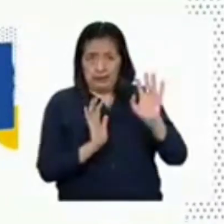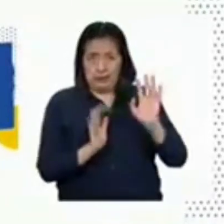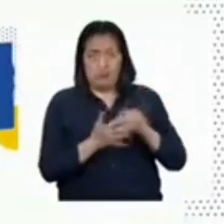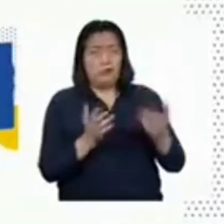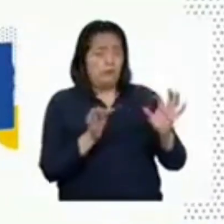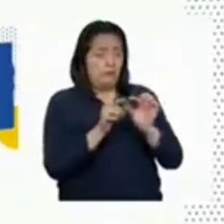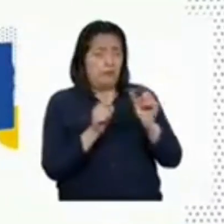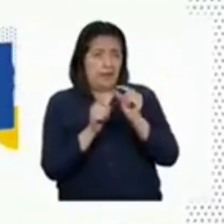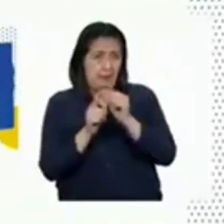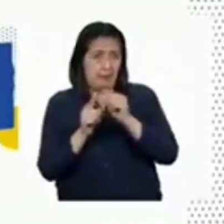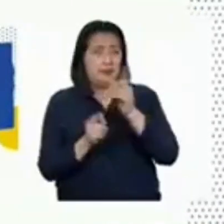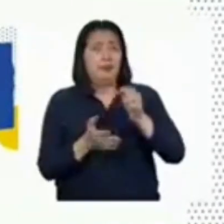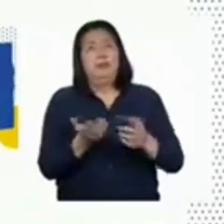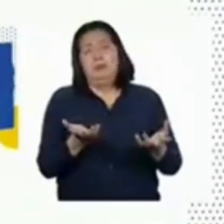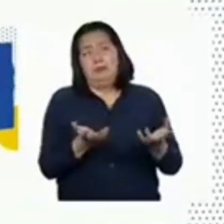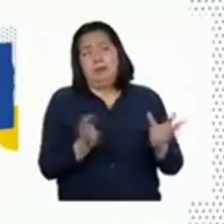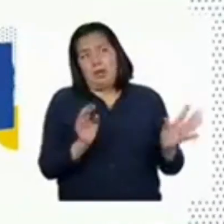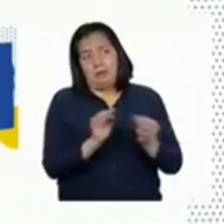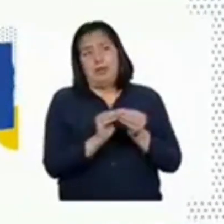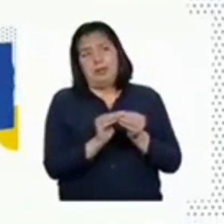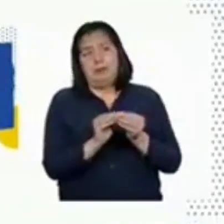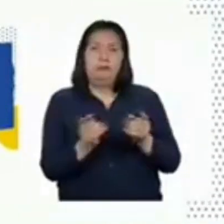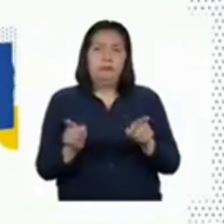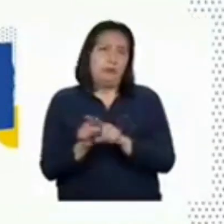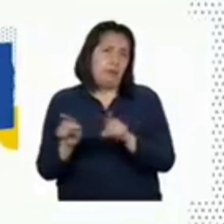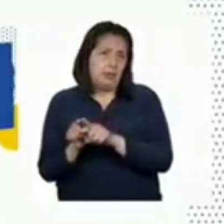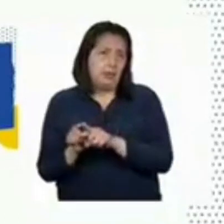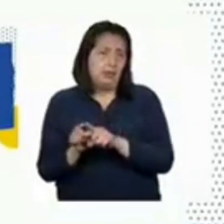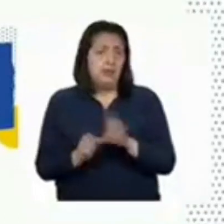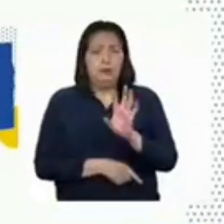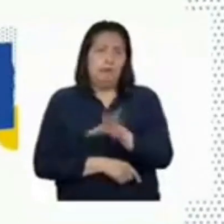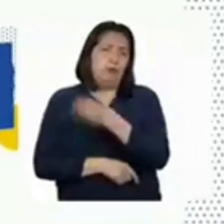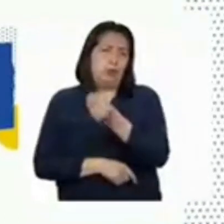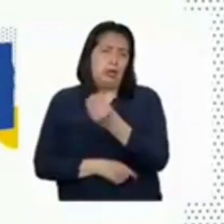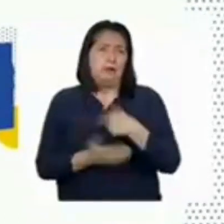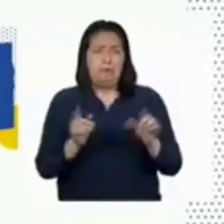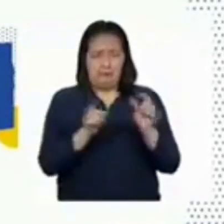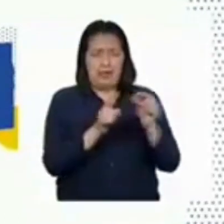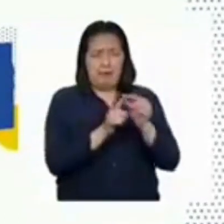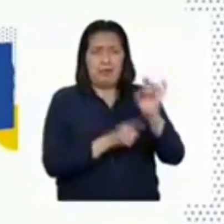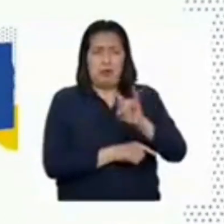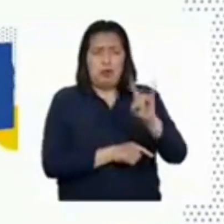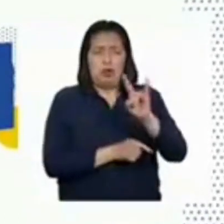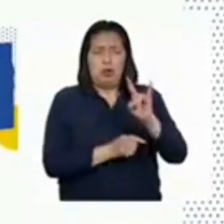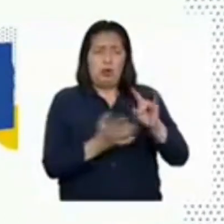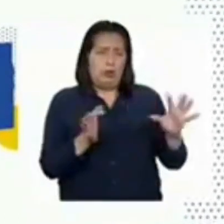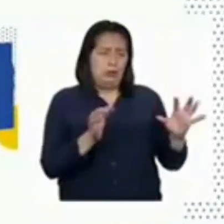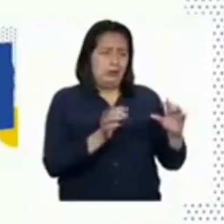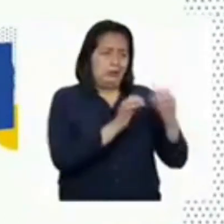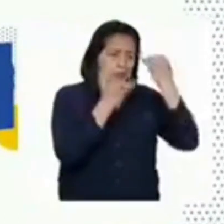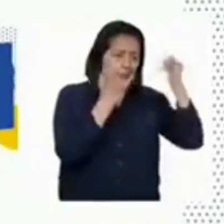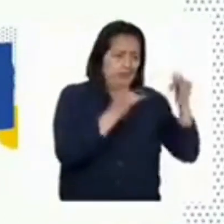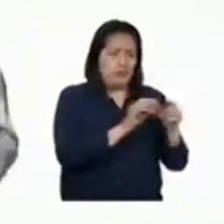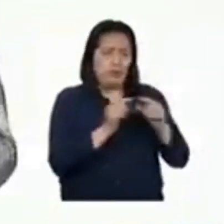sí con palabras como además, también, porque, Palabras que ayuden a unir las ideas del texto para